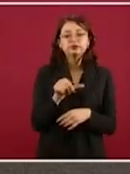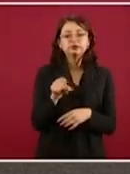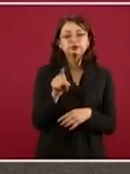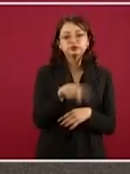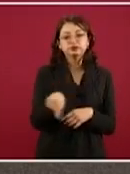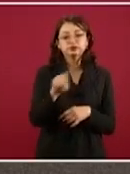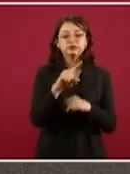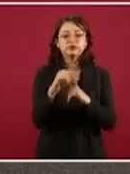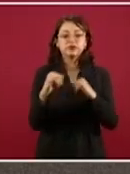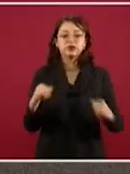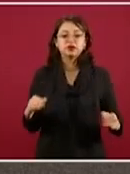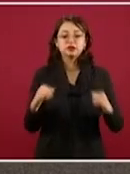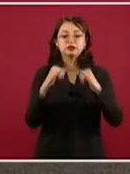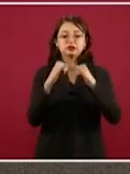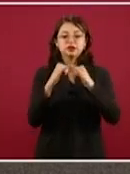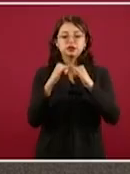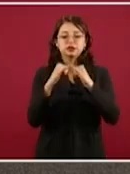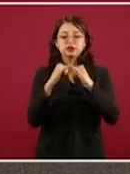órganos